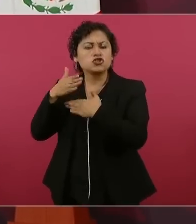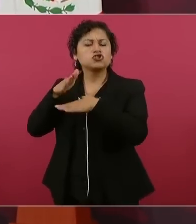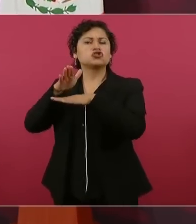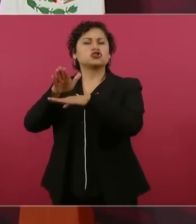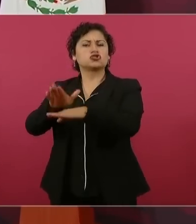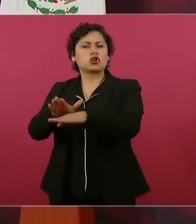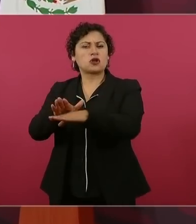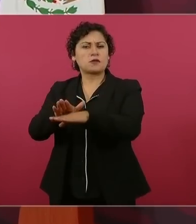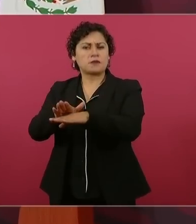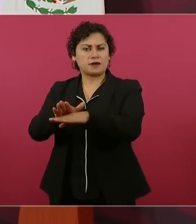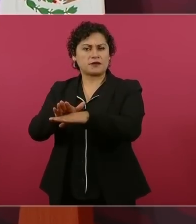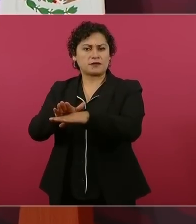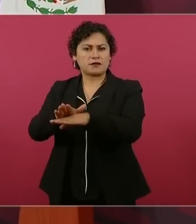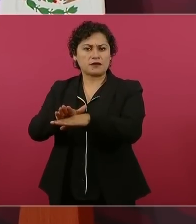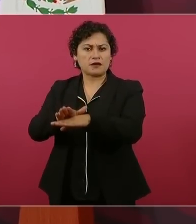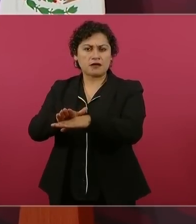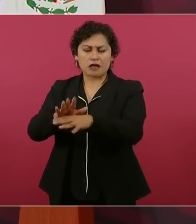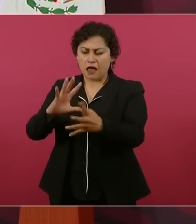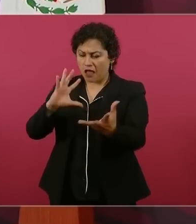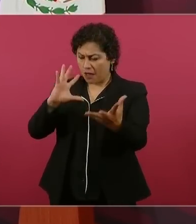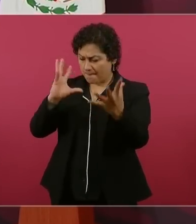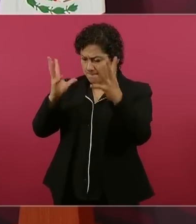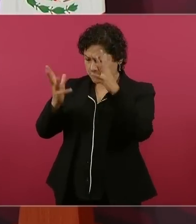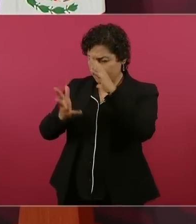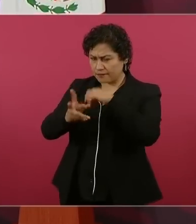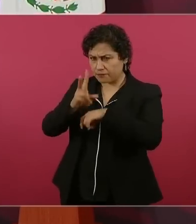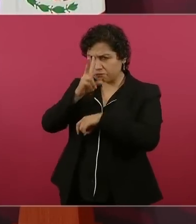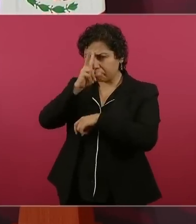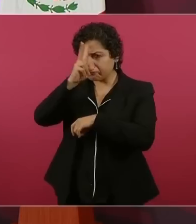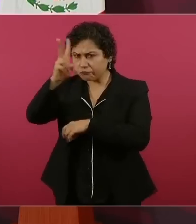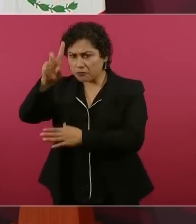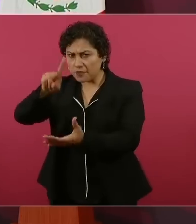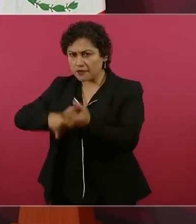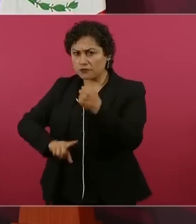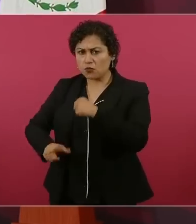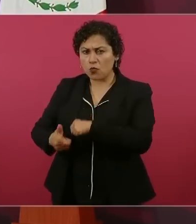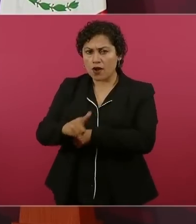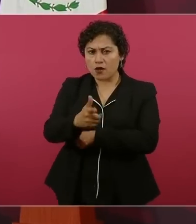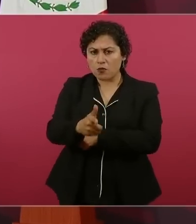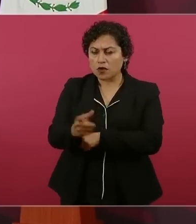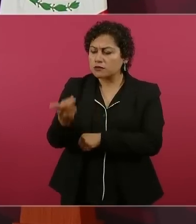de tanta violencia y tantos homicidios en Guanajuato.